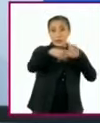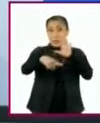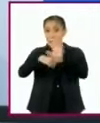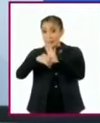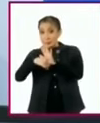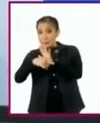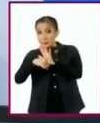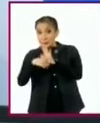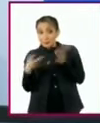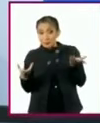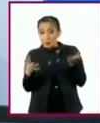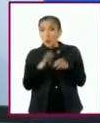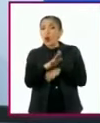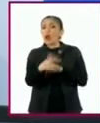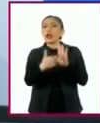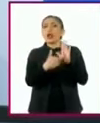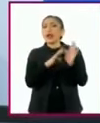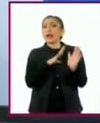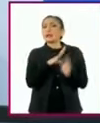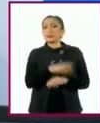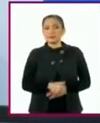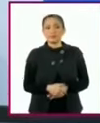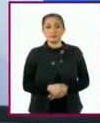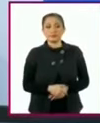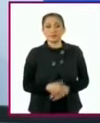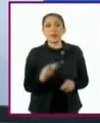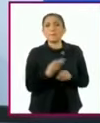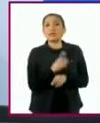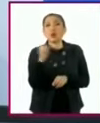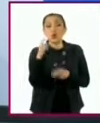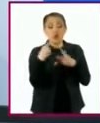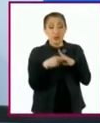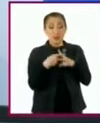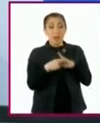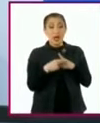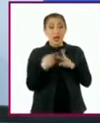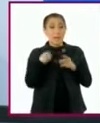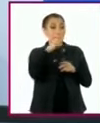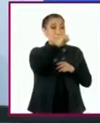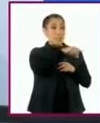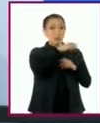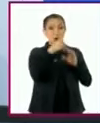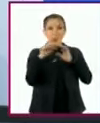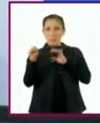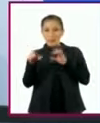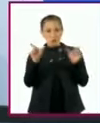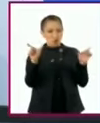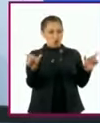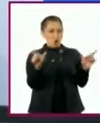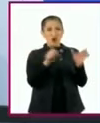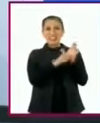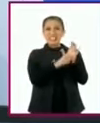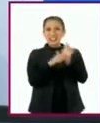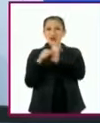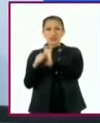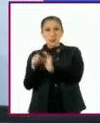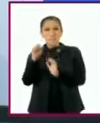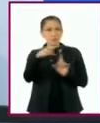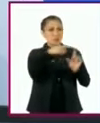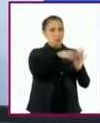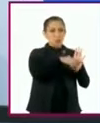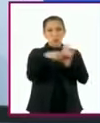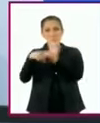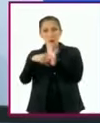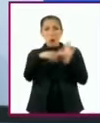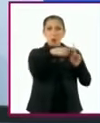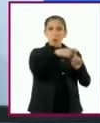negativos? ¿Cuáles serían? ¿Qué pasa al dividir números con el mismo signo? ¿Qué pasa al dividir números